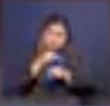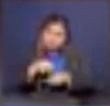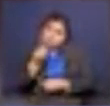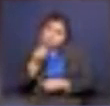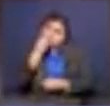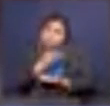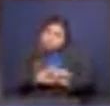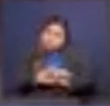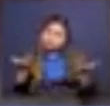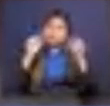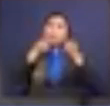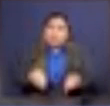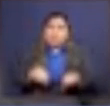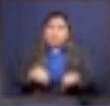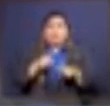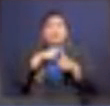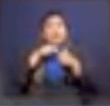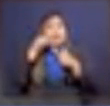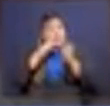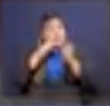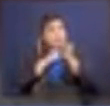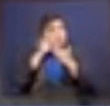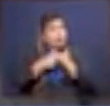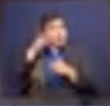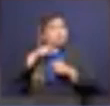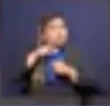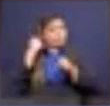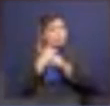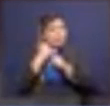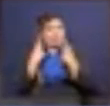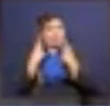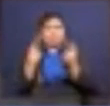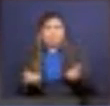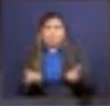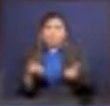contempla acciones dirigidas para el inmediato, corto